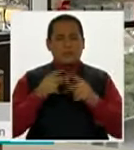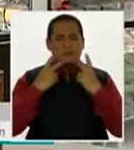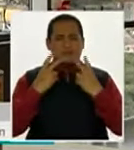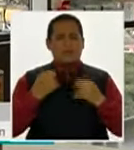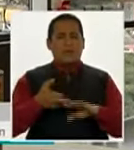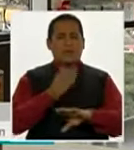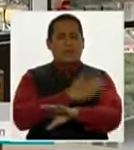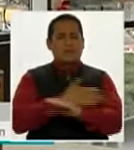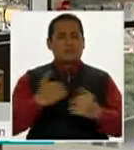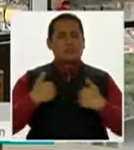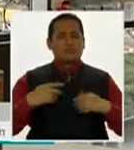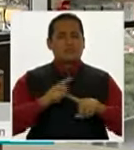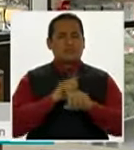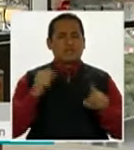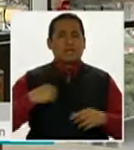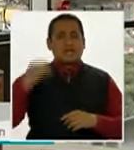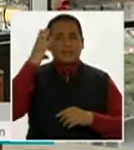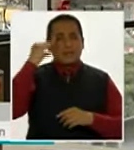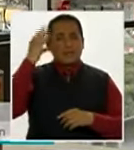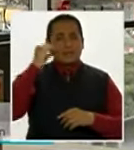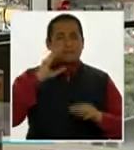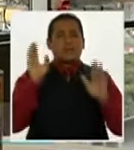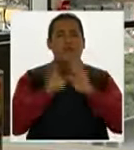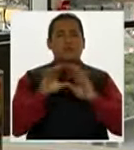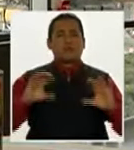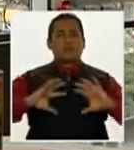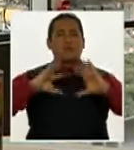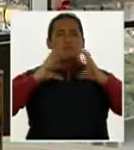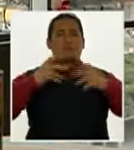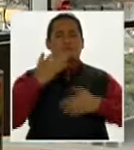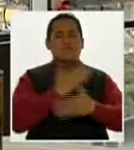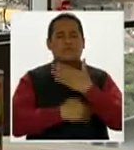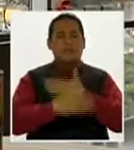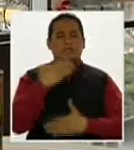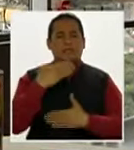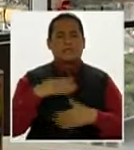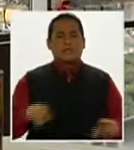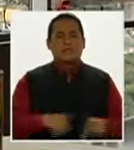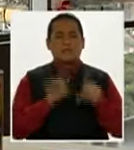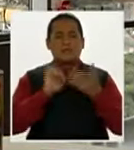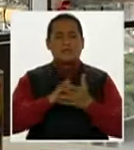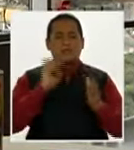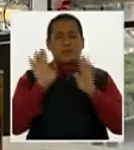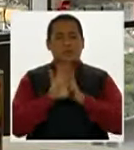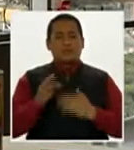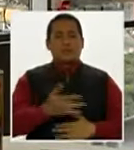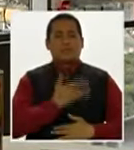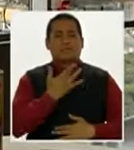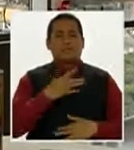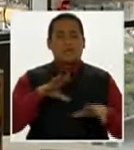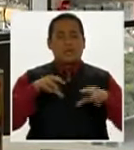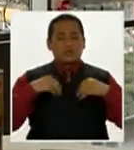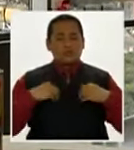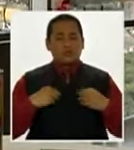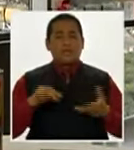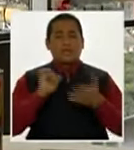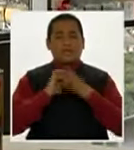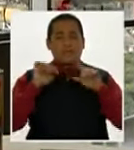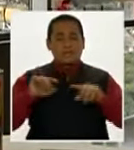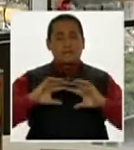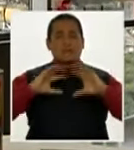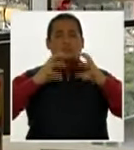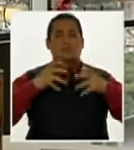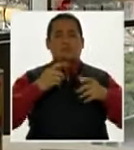a un mundo que al menos yo no tenía experiencia, que es el mundo de la discapacidad, y uno siempre asume de